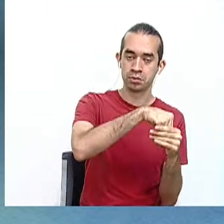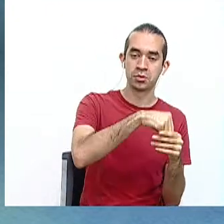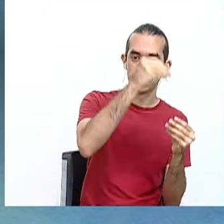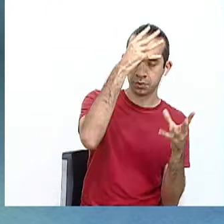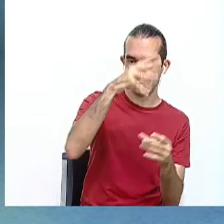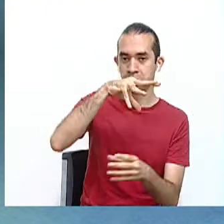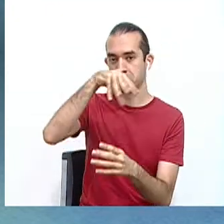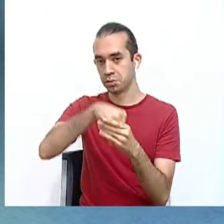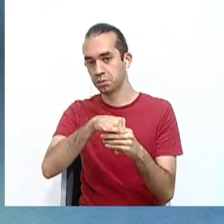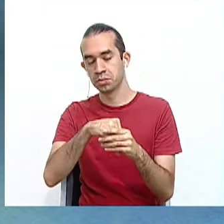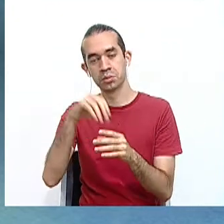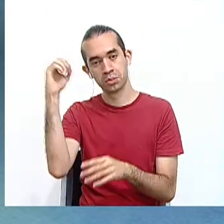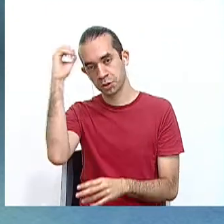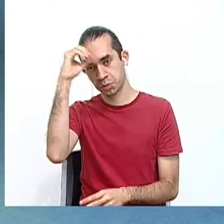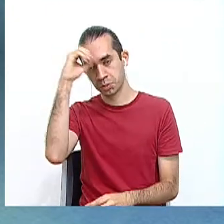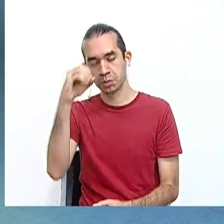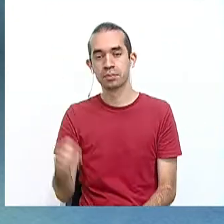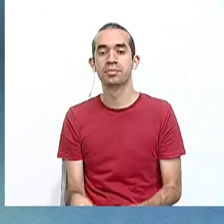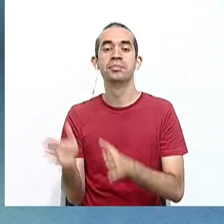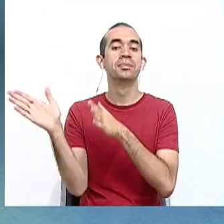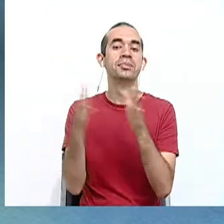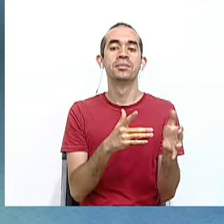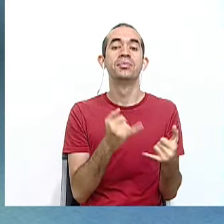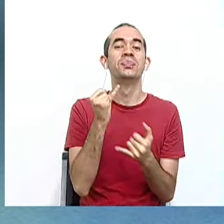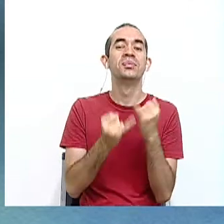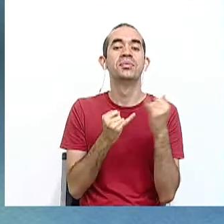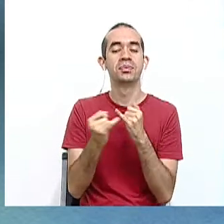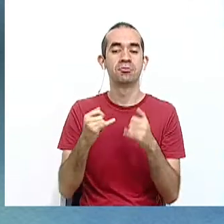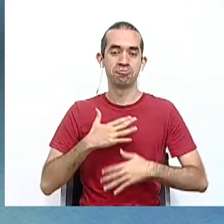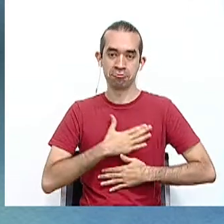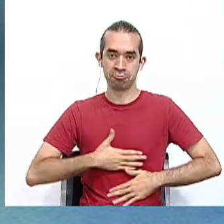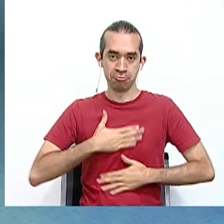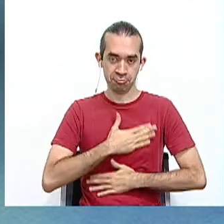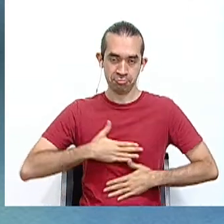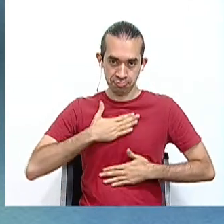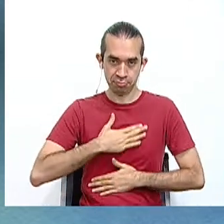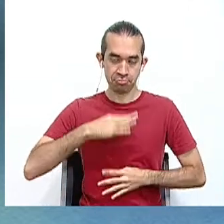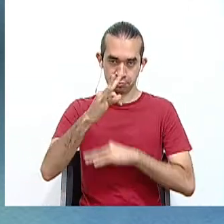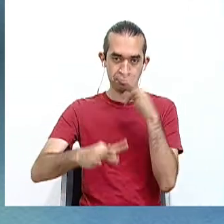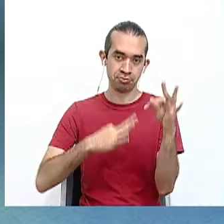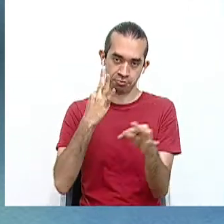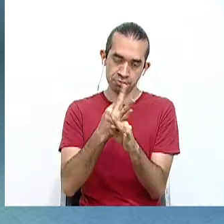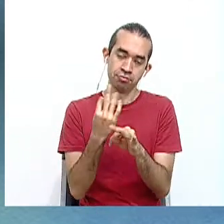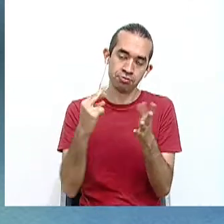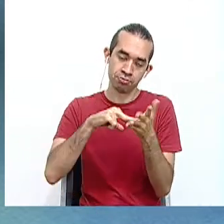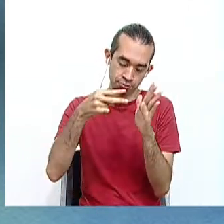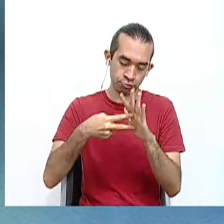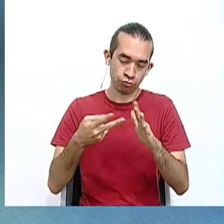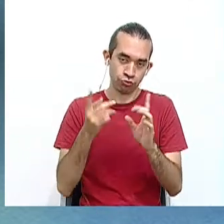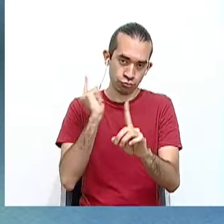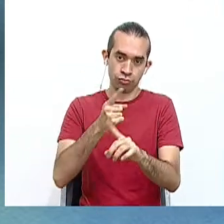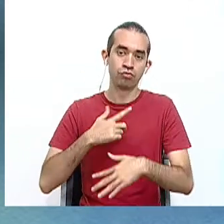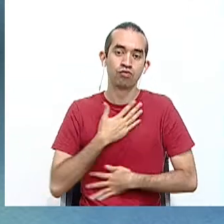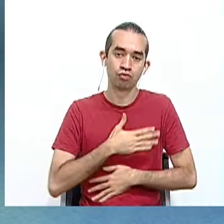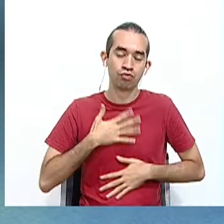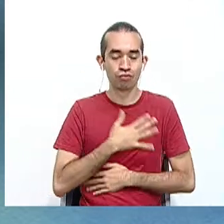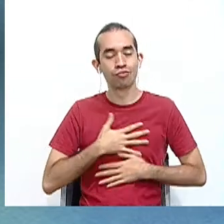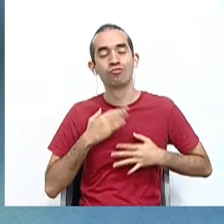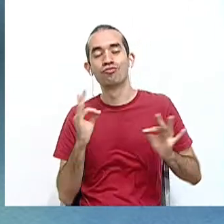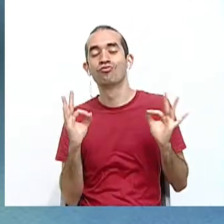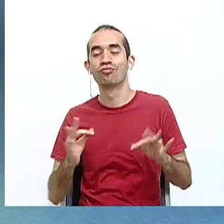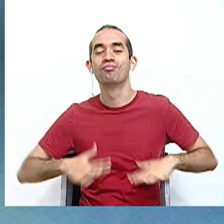apreciación. Finalmente tenemos el género de entretenimiento, como su palabra lo dice, busca divertir, distraer,